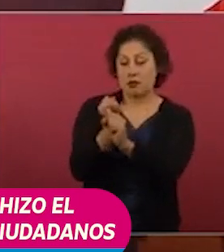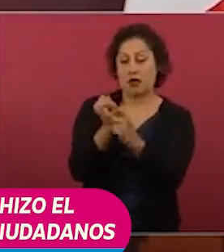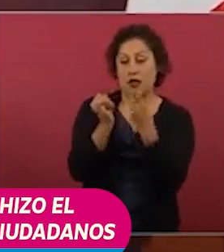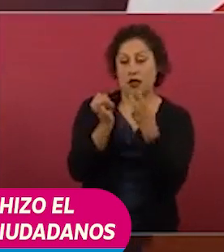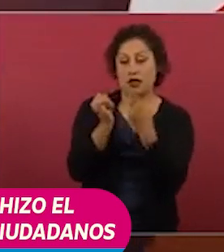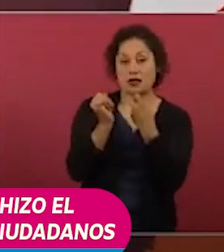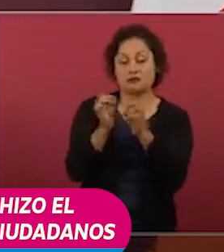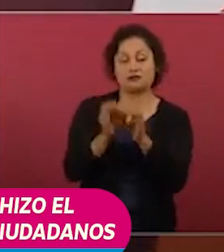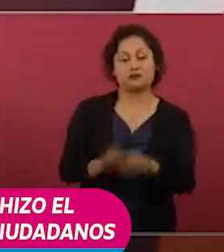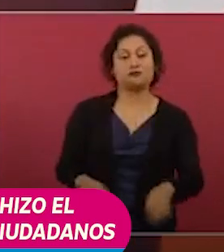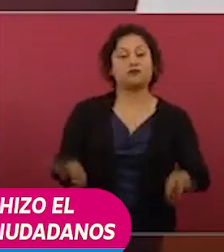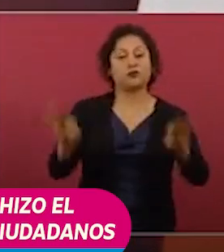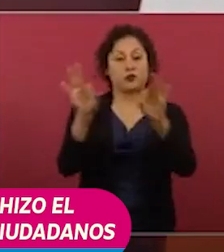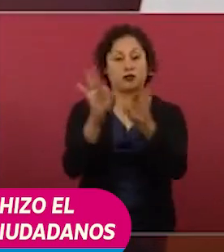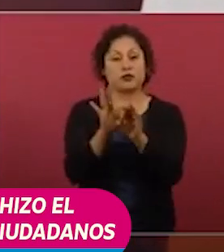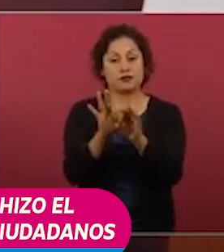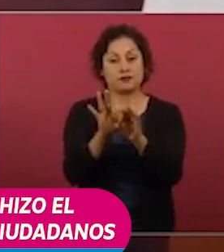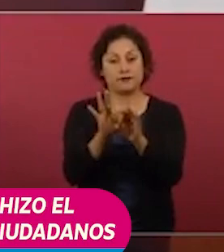inteligencia,